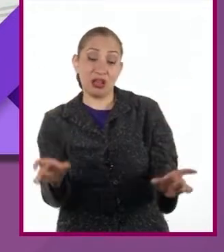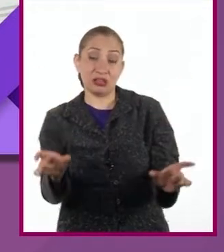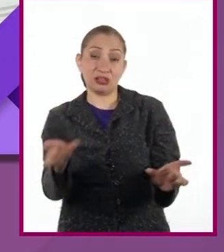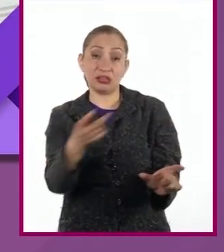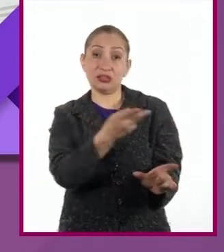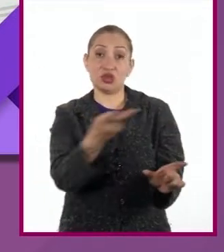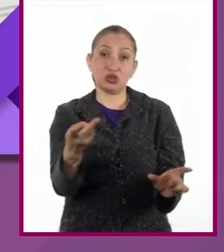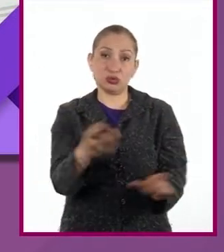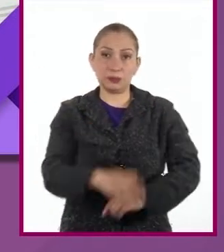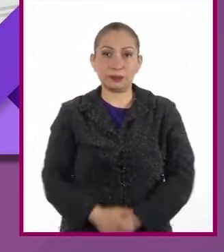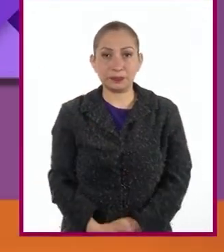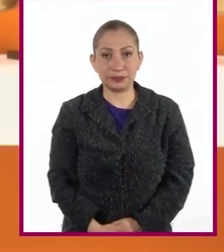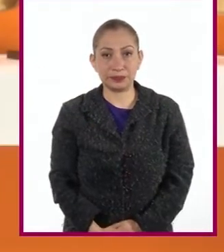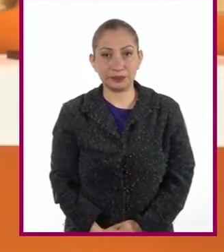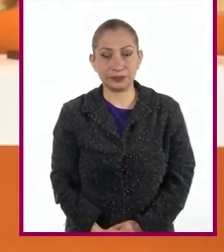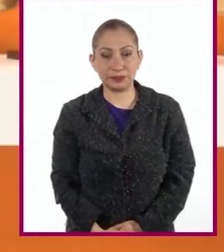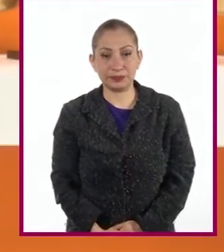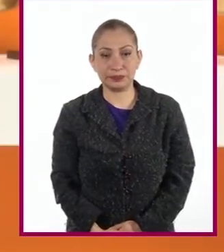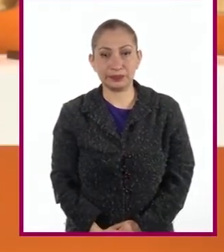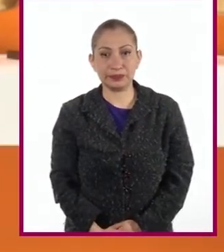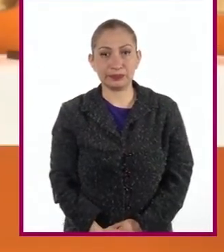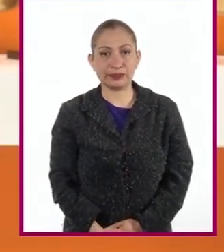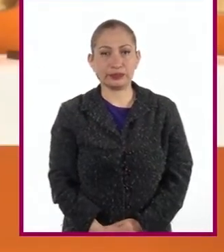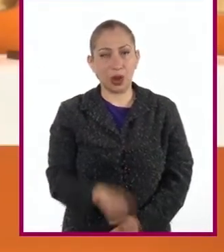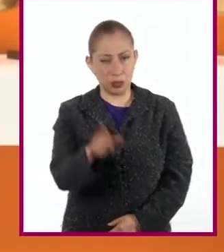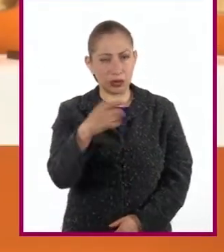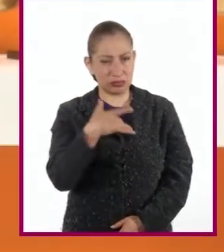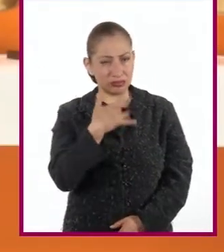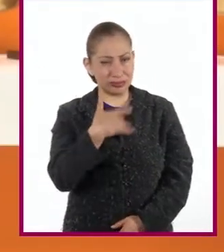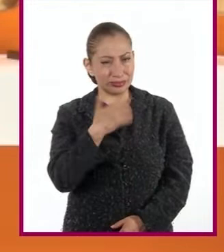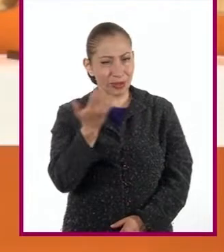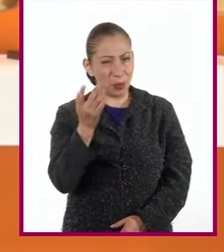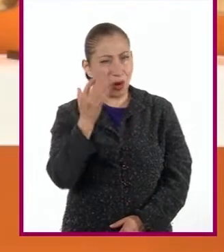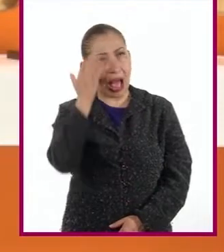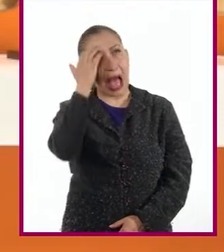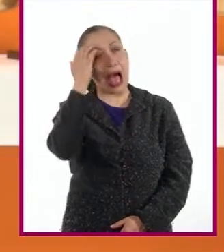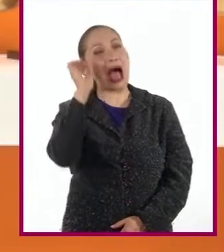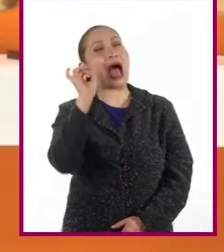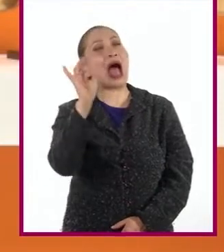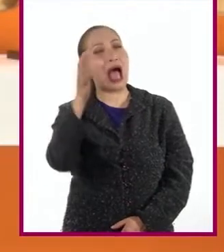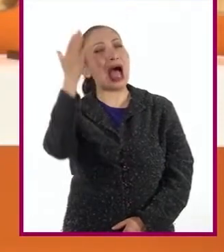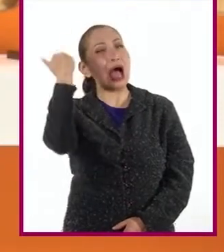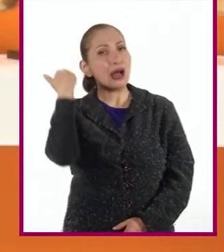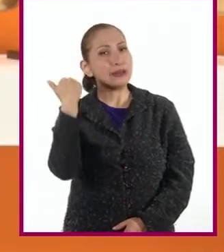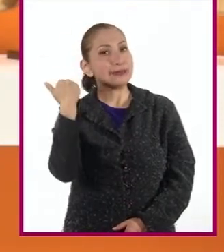entre hombre y mujer. ¿Les es familiar lo que les explico?